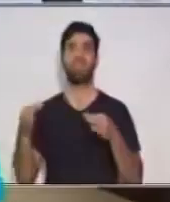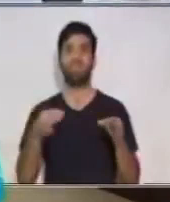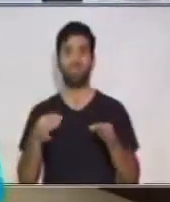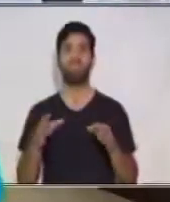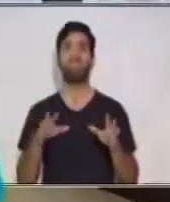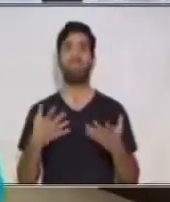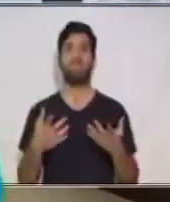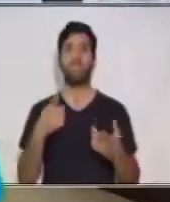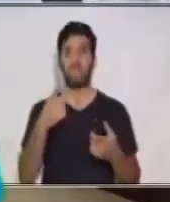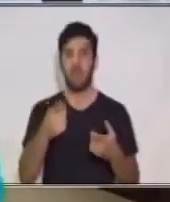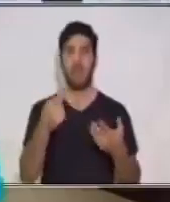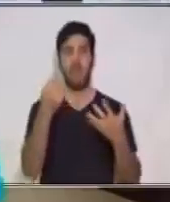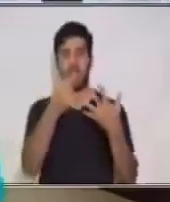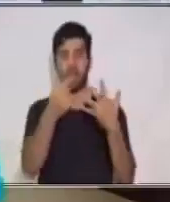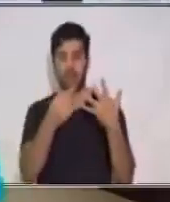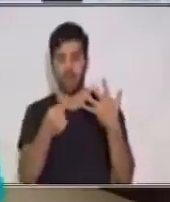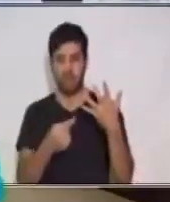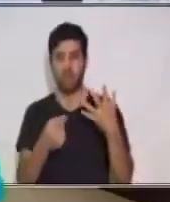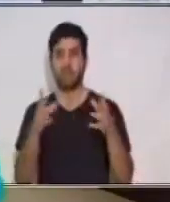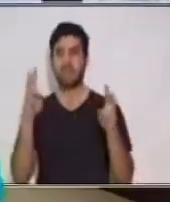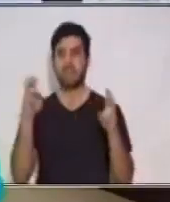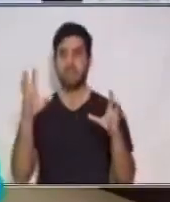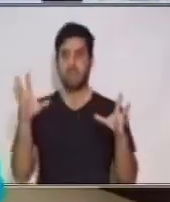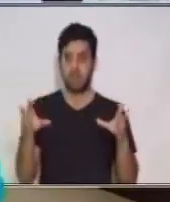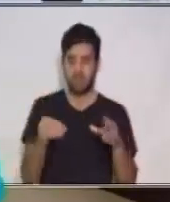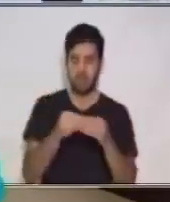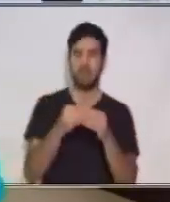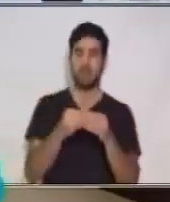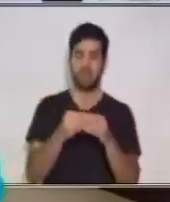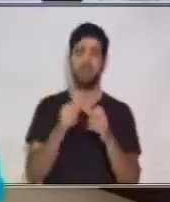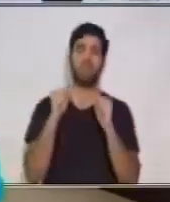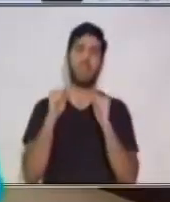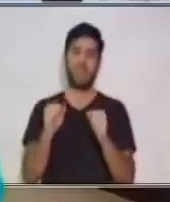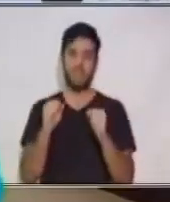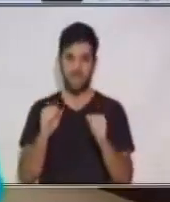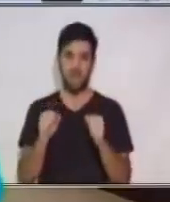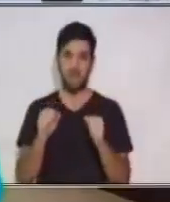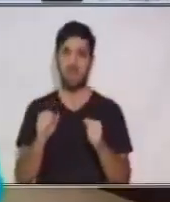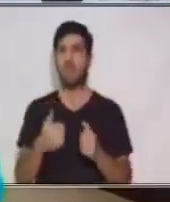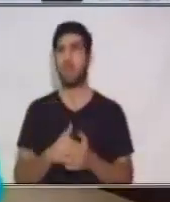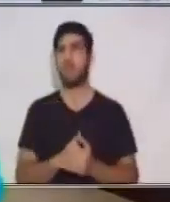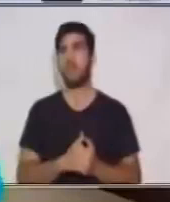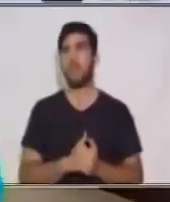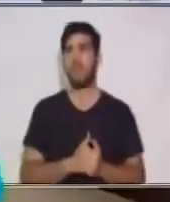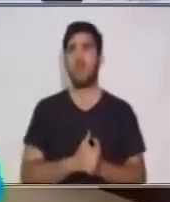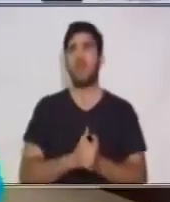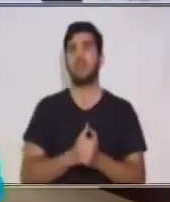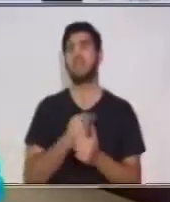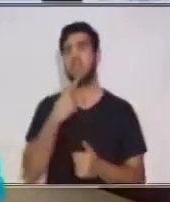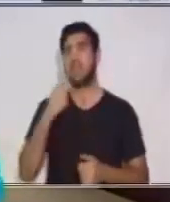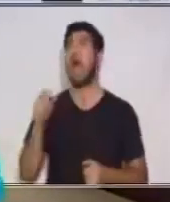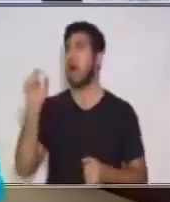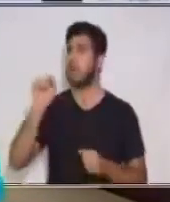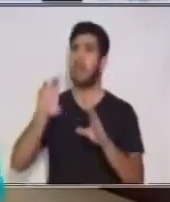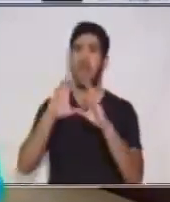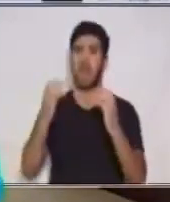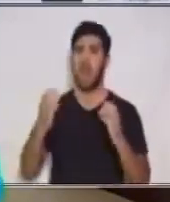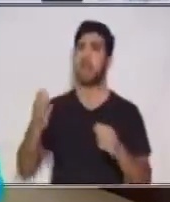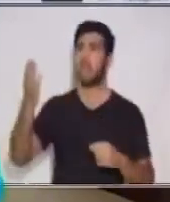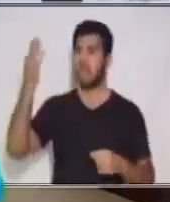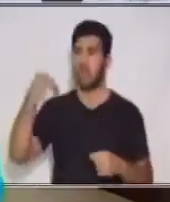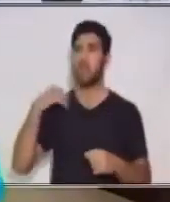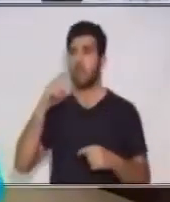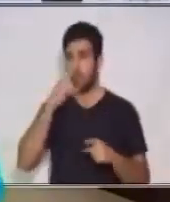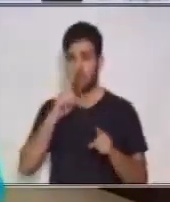semántica y la clasificación y el contexto de la semántica es muy complejo, porque muchos me pueden decir, pero la clase anterior estuvimos viendo que